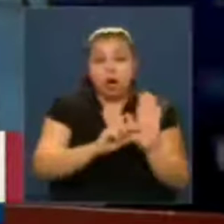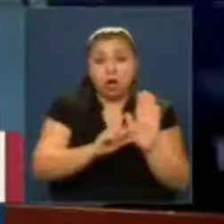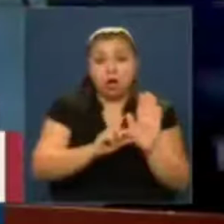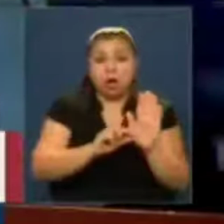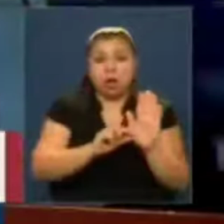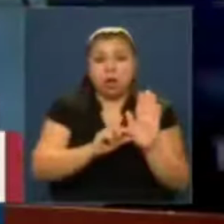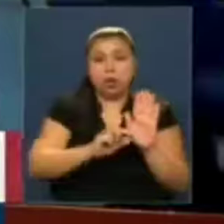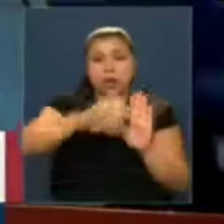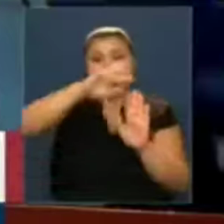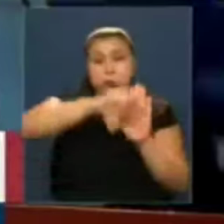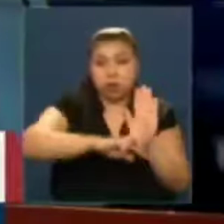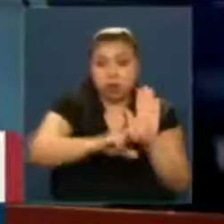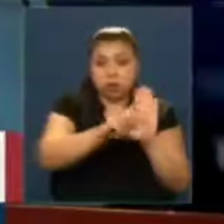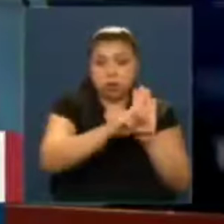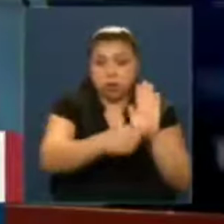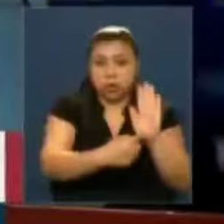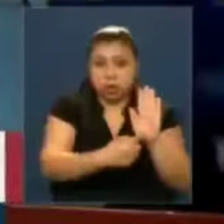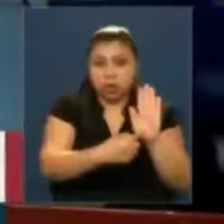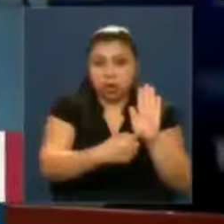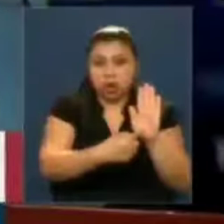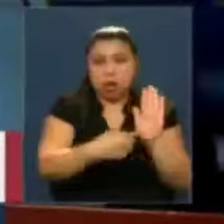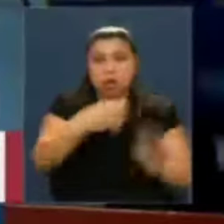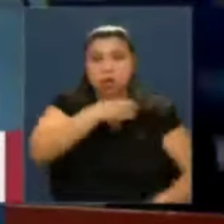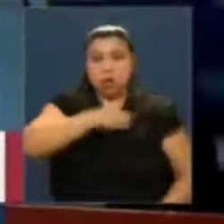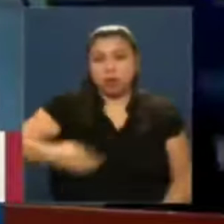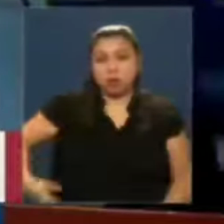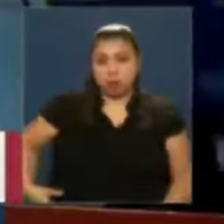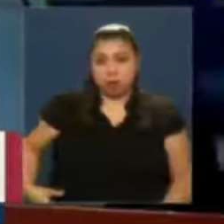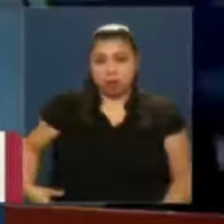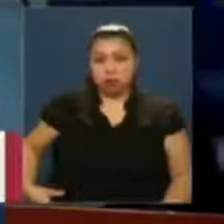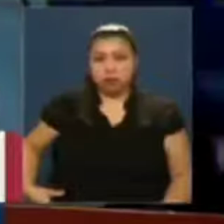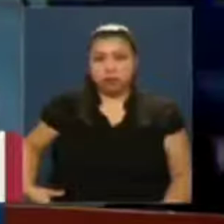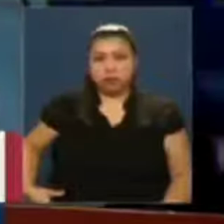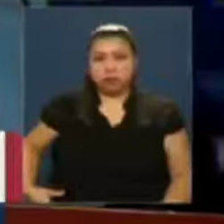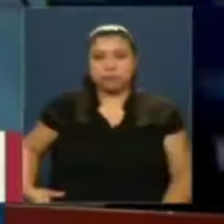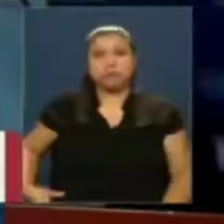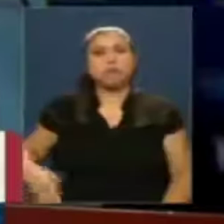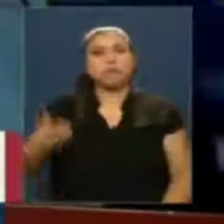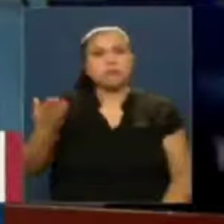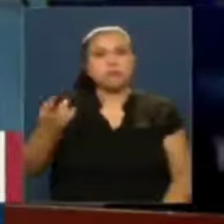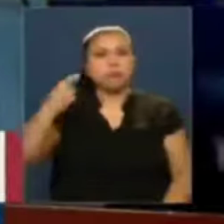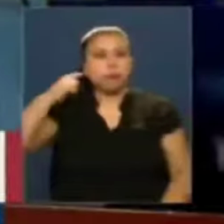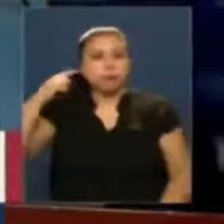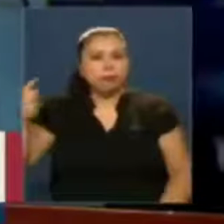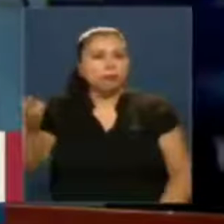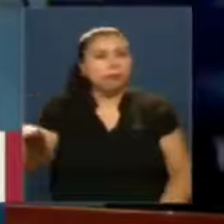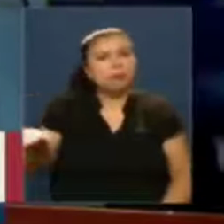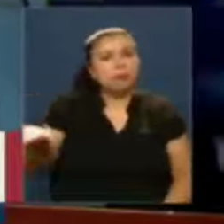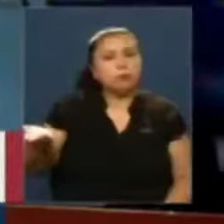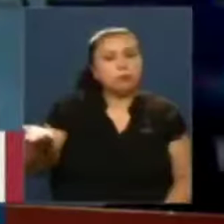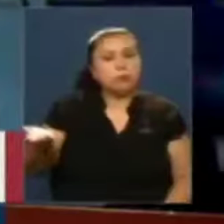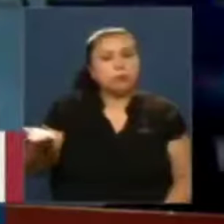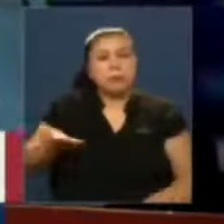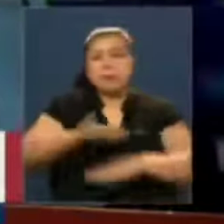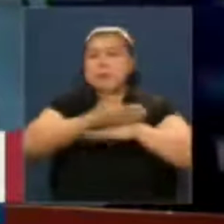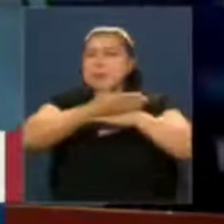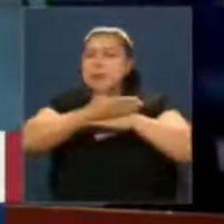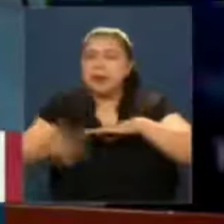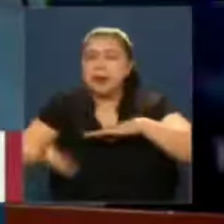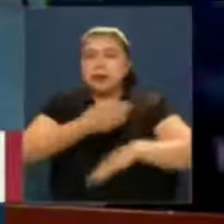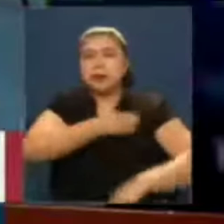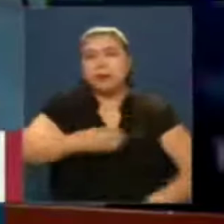en proyectos de ley, y el gobierno ha hecho caso omiso de eso y muy